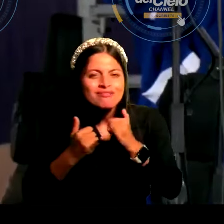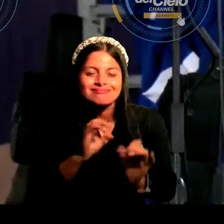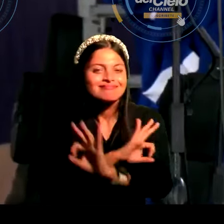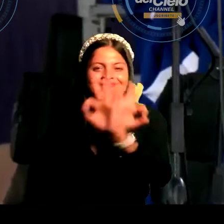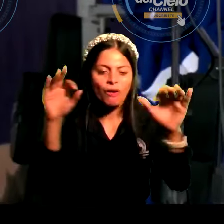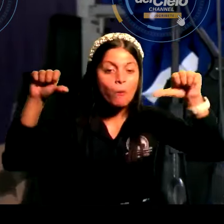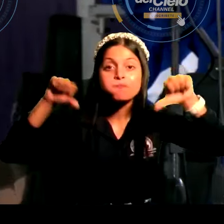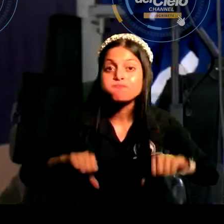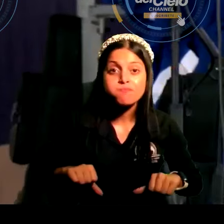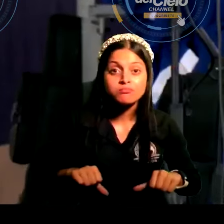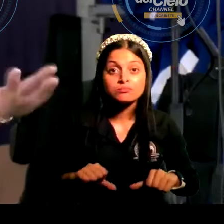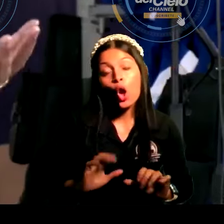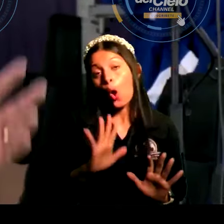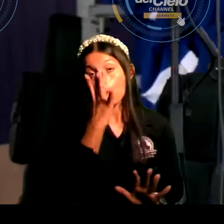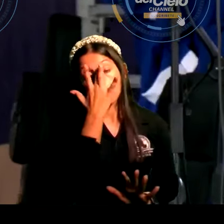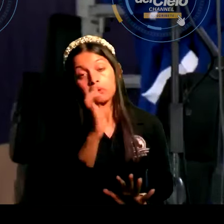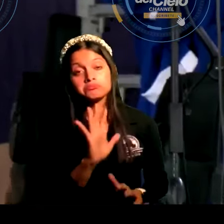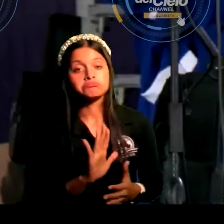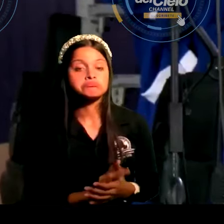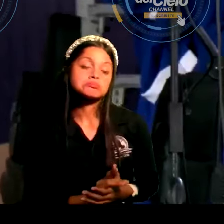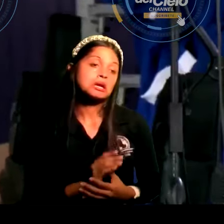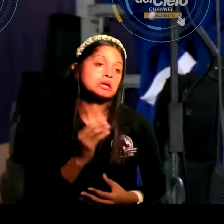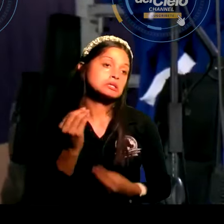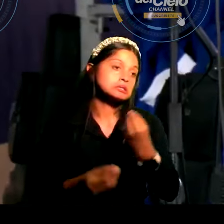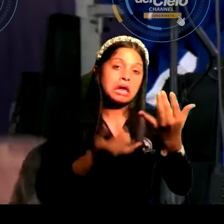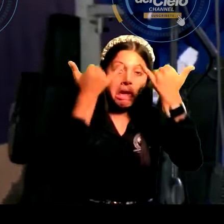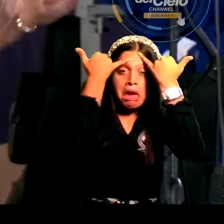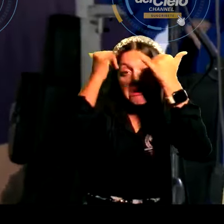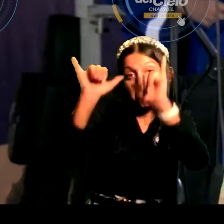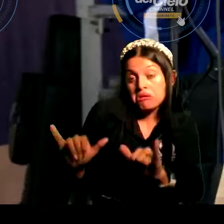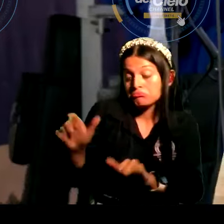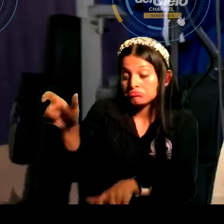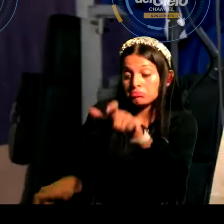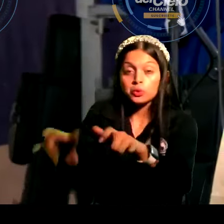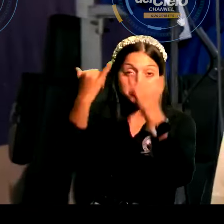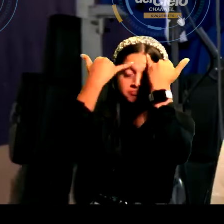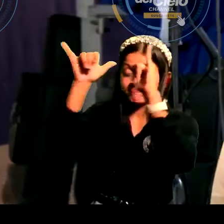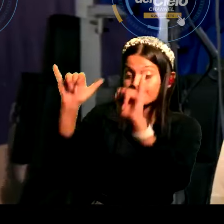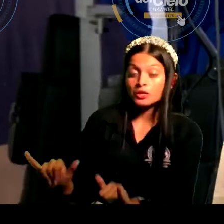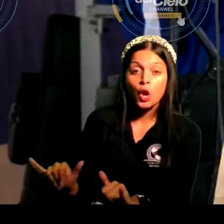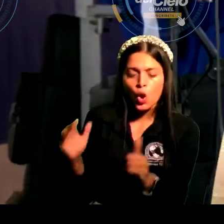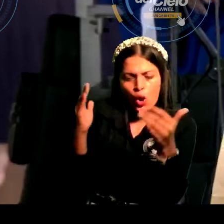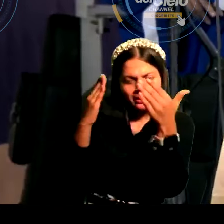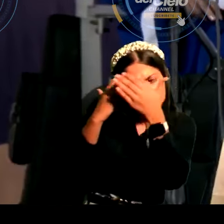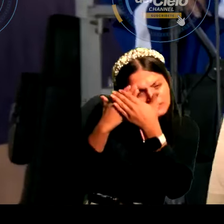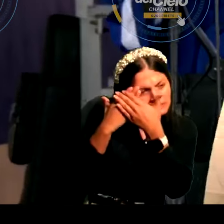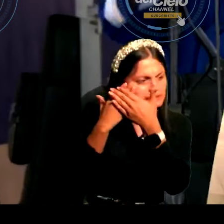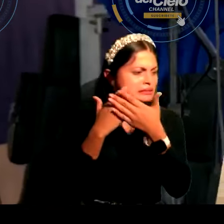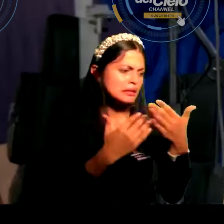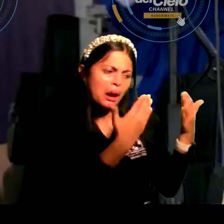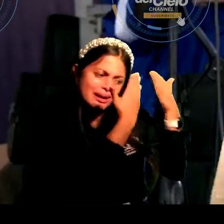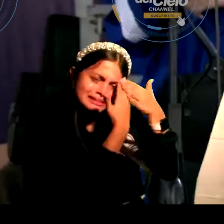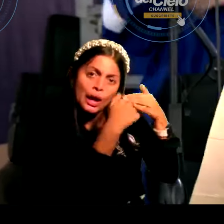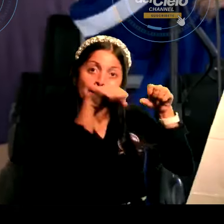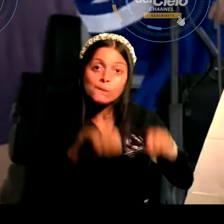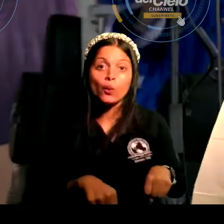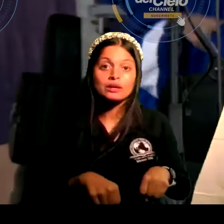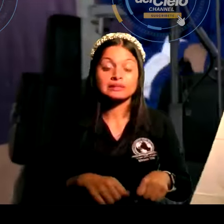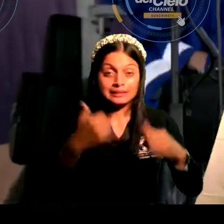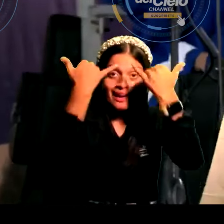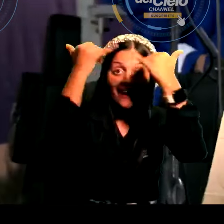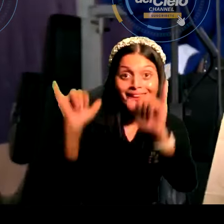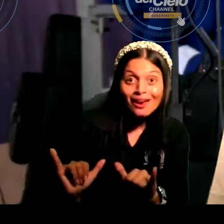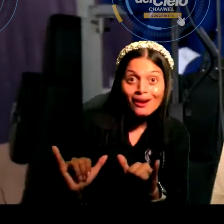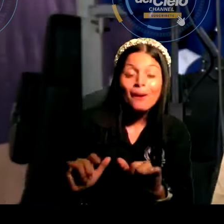podemos engañar. Yo me puedo esconder de usted, usted se puede esconder de mí, podemos engañarnos, pero hay